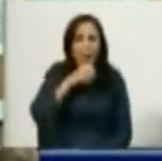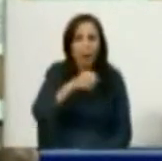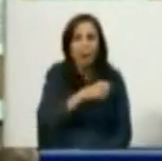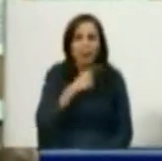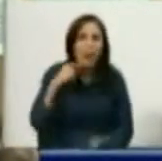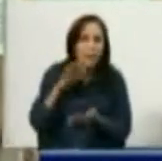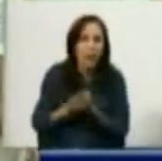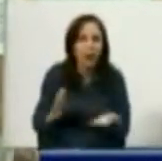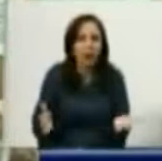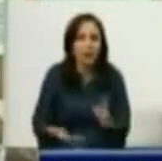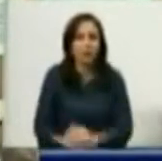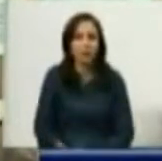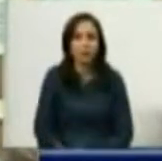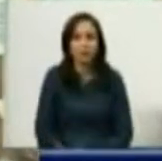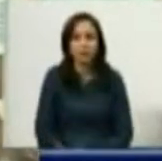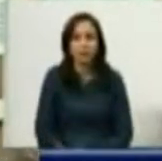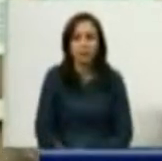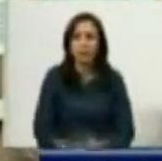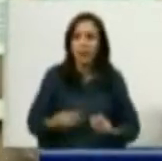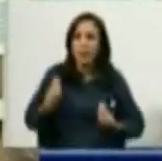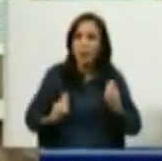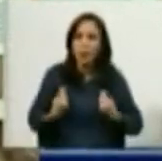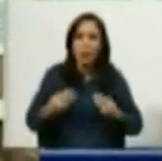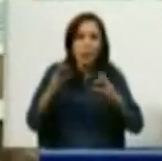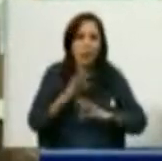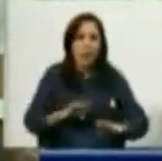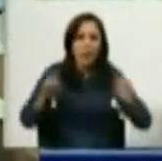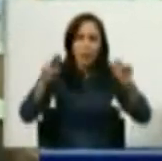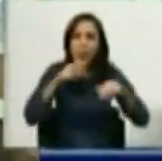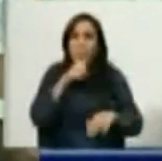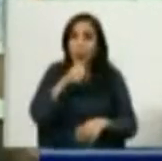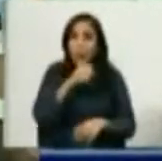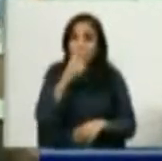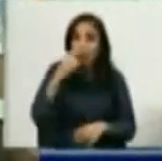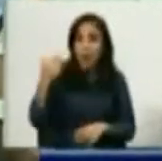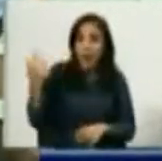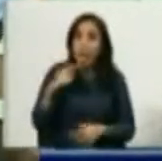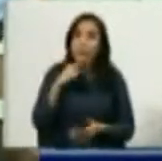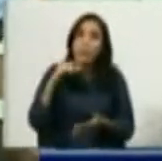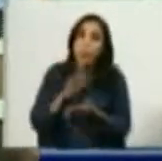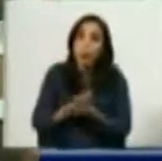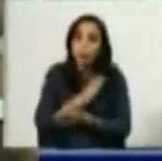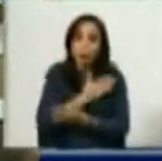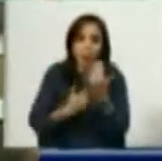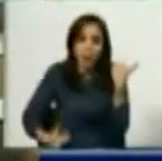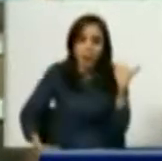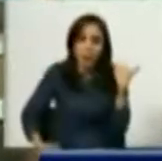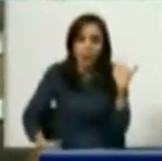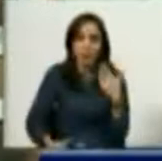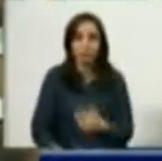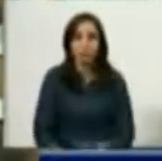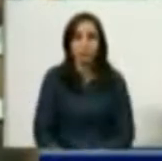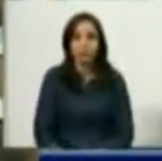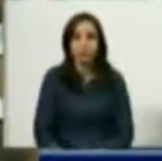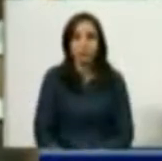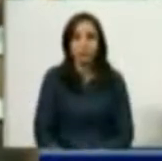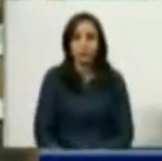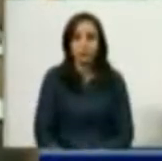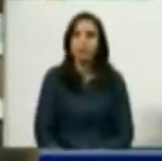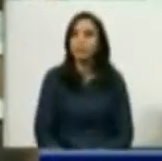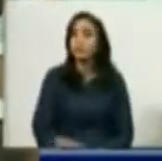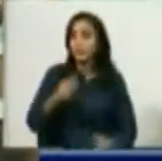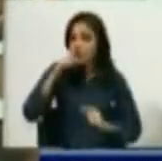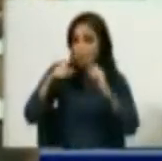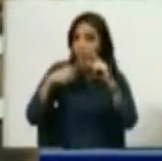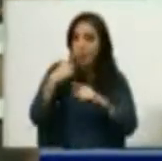no se ha preocupado ni por ni un solo periodista los que habían asesinado antes cuando estaba Peña Nieto Ahora sí Mañana seguro que